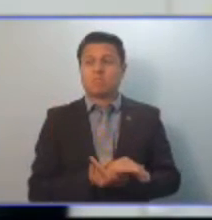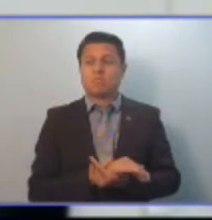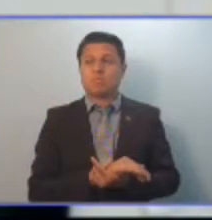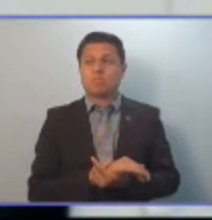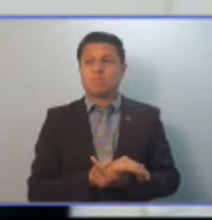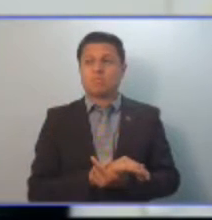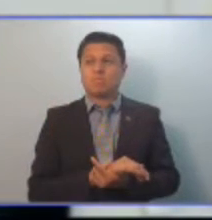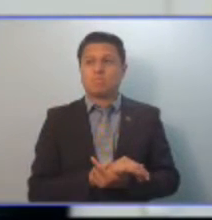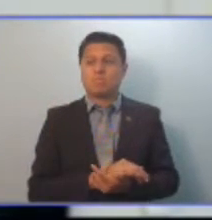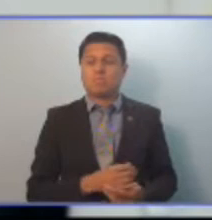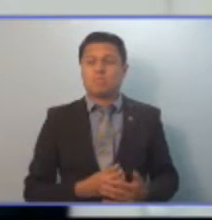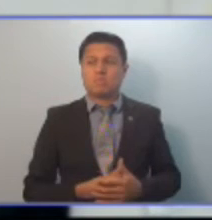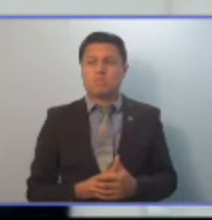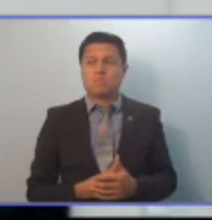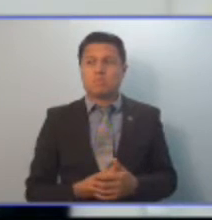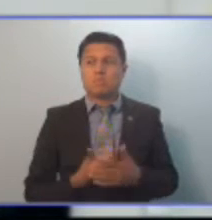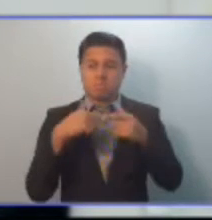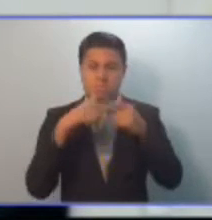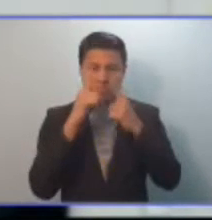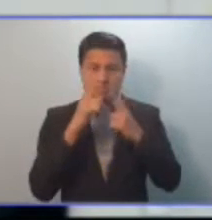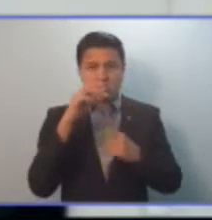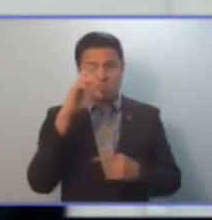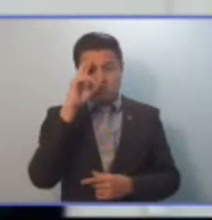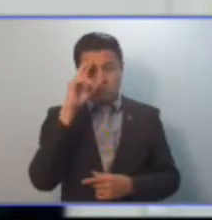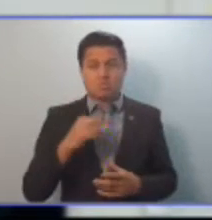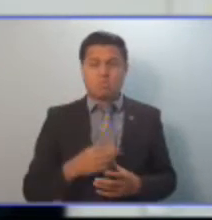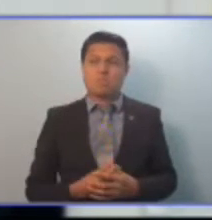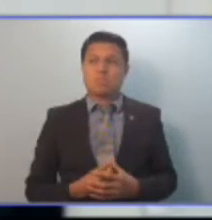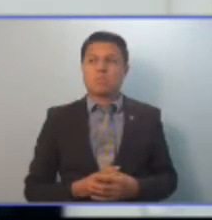el connotado Monseñor Romero.